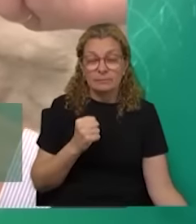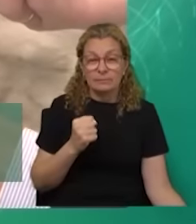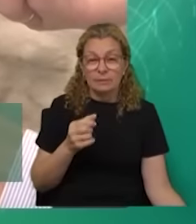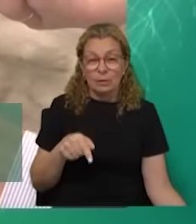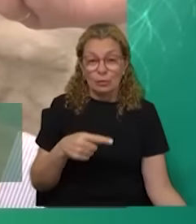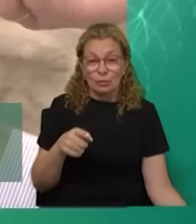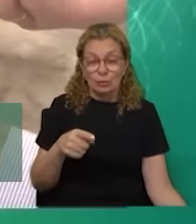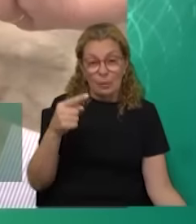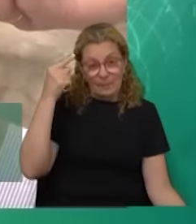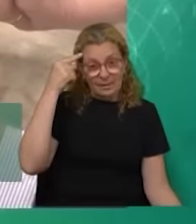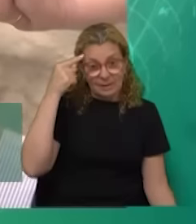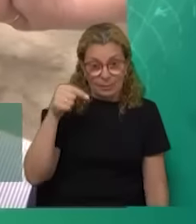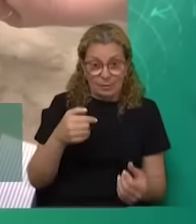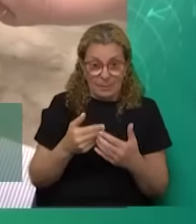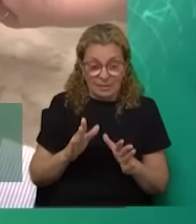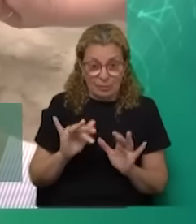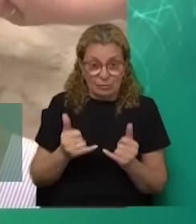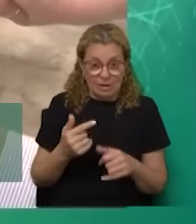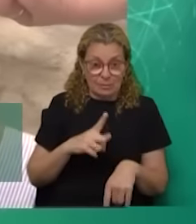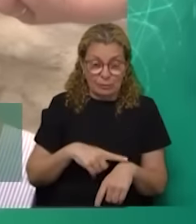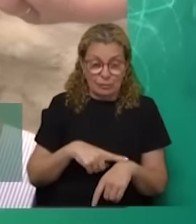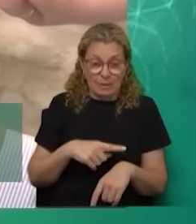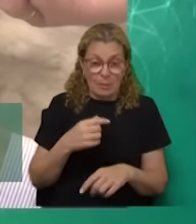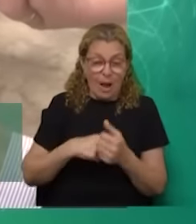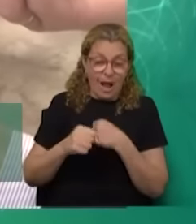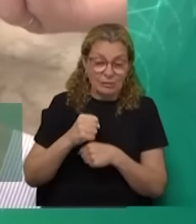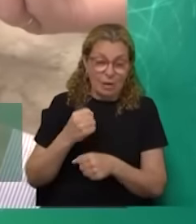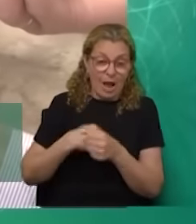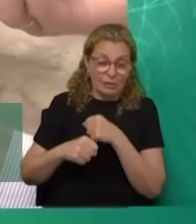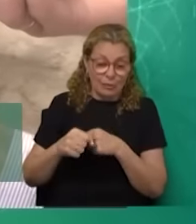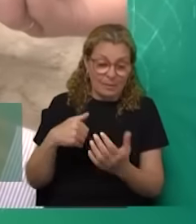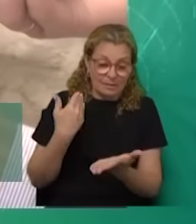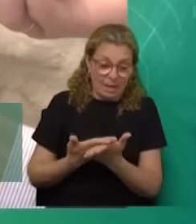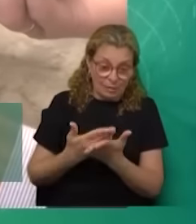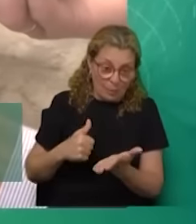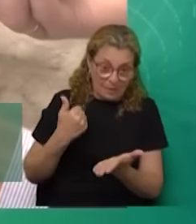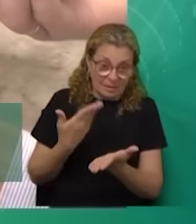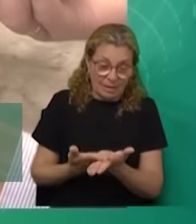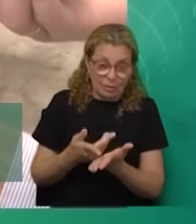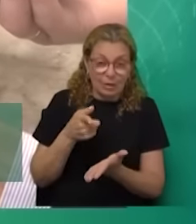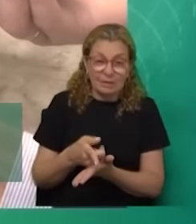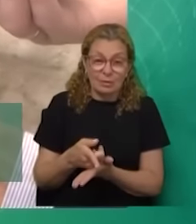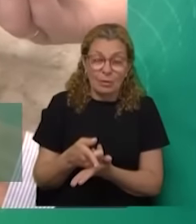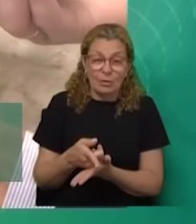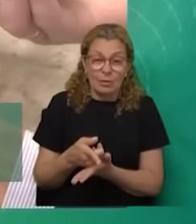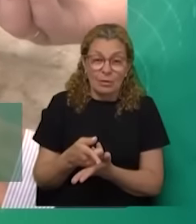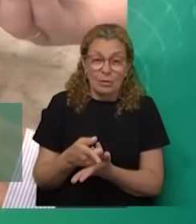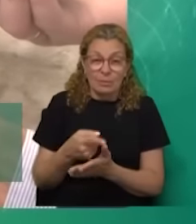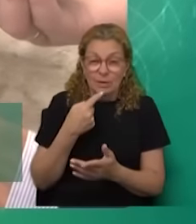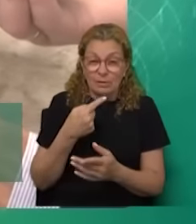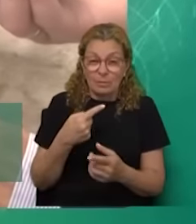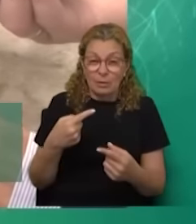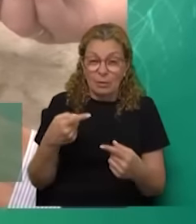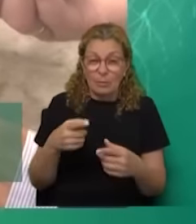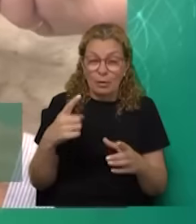creemos que es desde un principio Ya hace mucho tiempo ya hace años que venimos planteando que esto es este un régimen ilegal que es